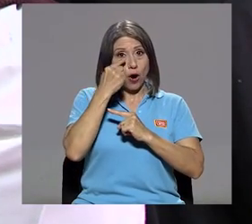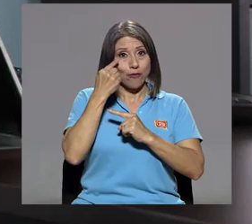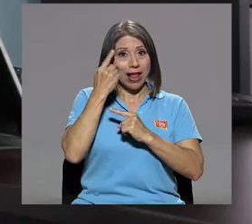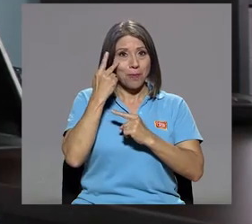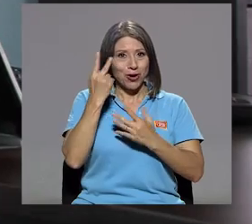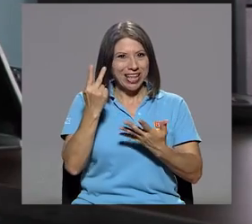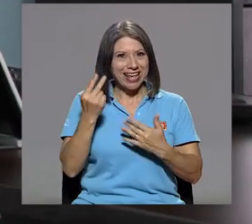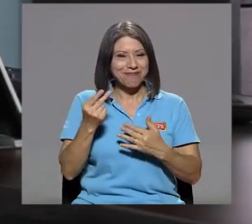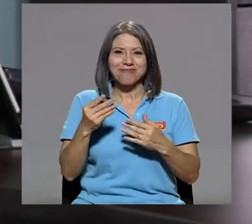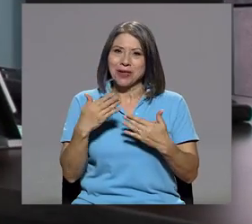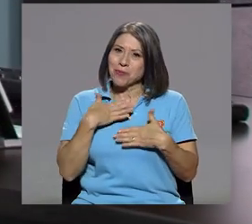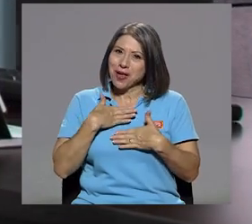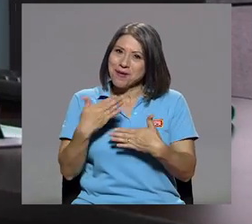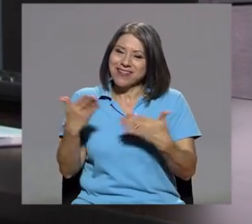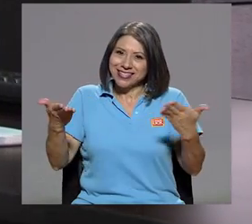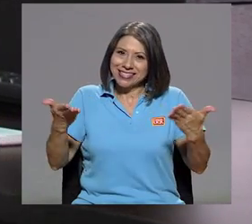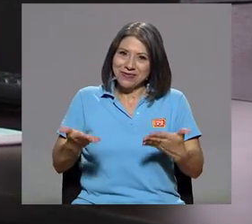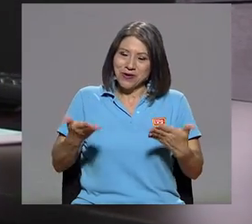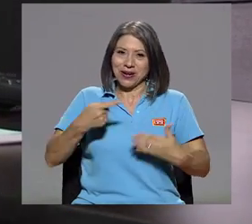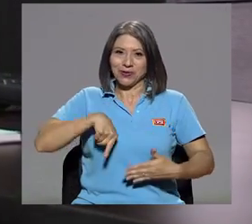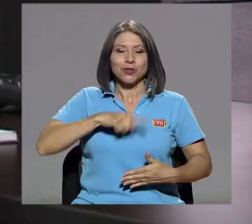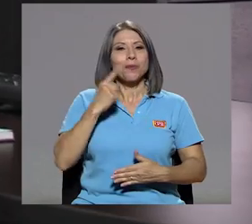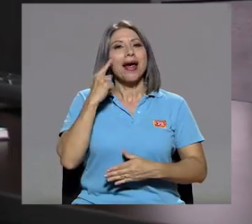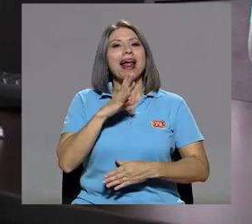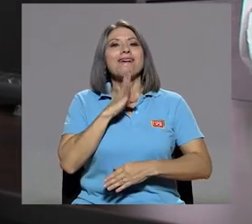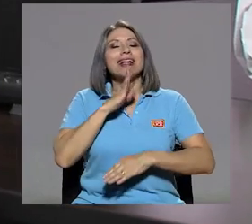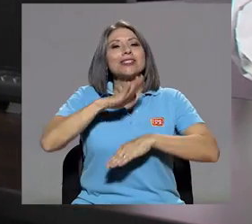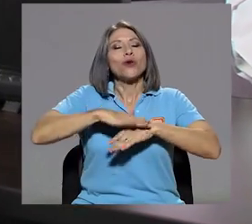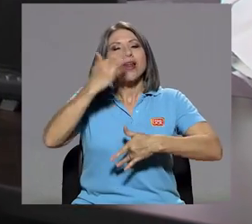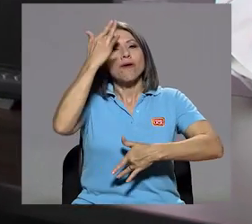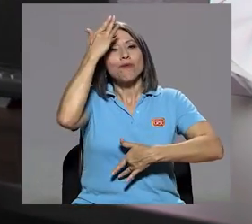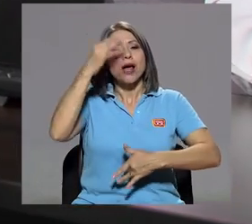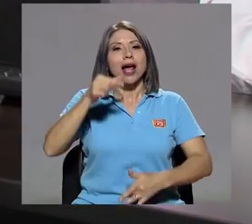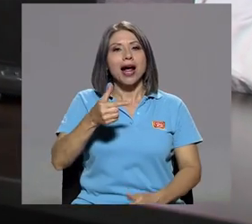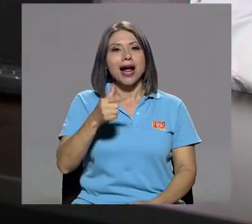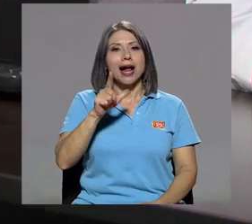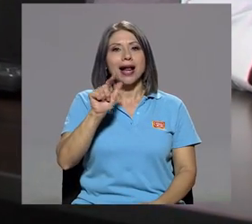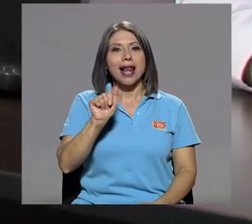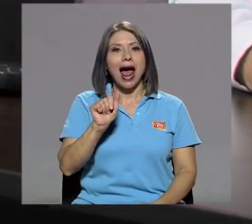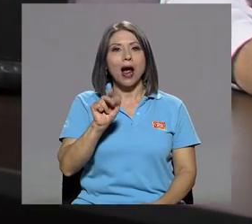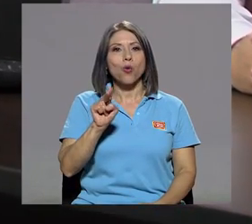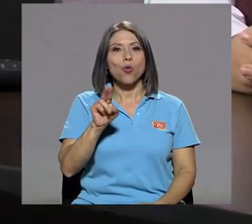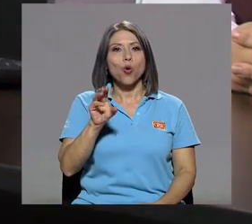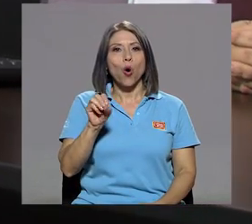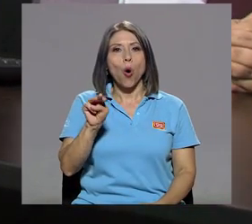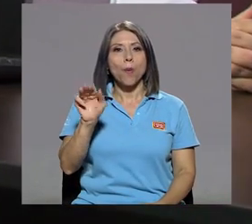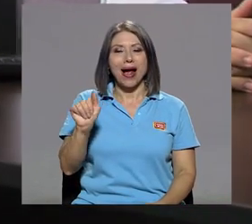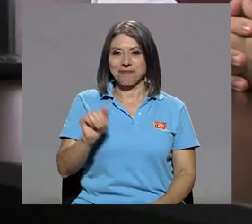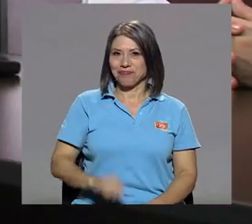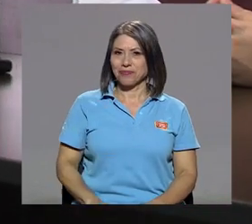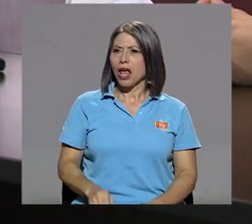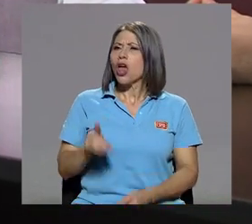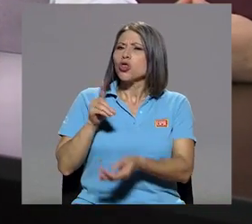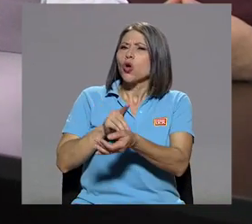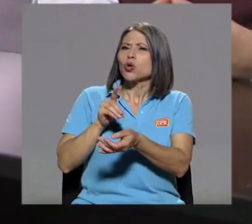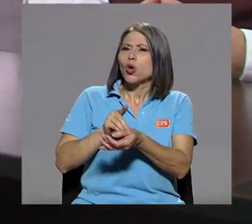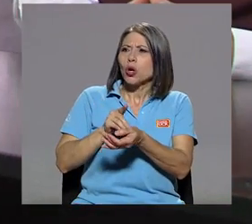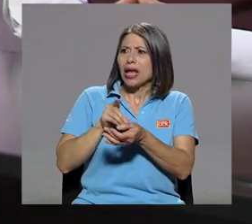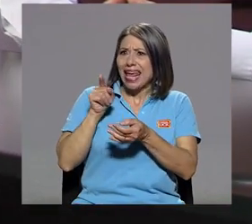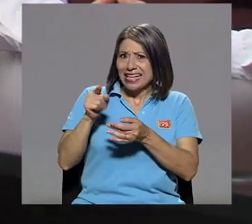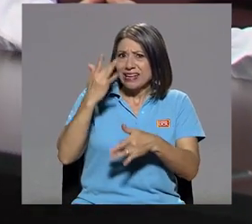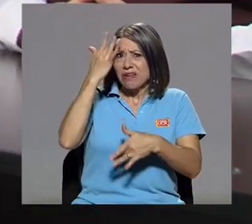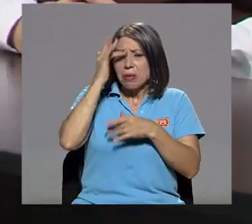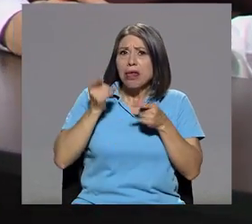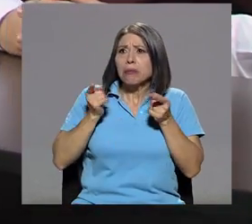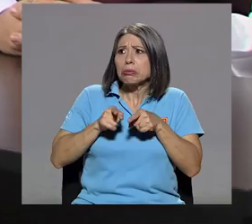oftalmología y muy amablemente él nos recibió el día de hoy para conversar acerca de glaucoma. Doctor, ¿qué tan frecuente es esta enfermedad